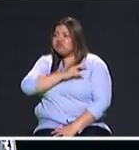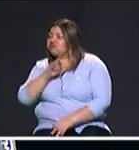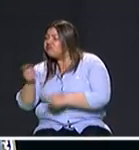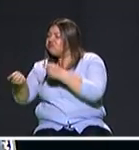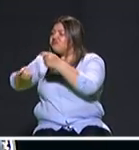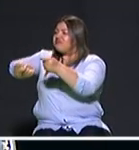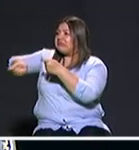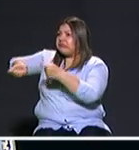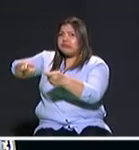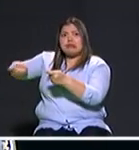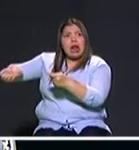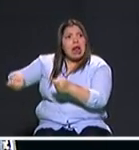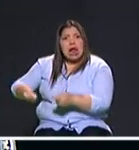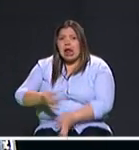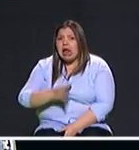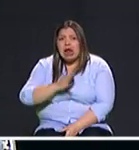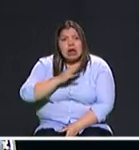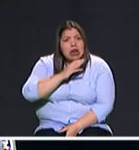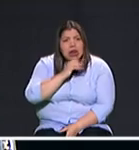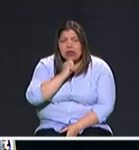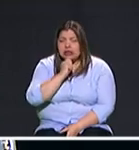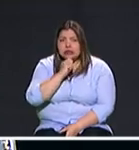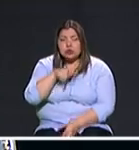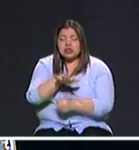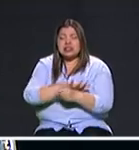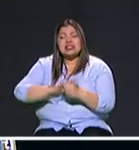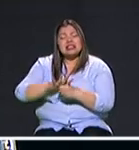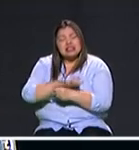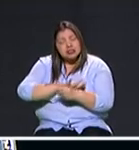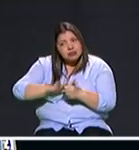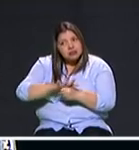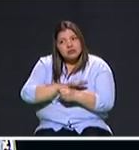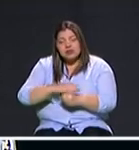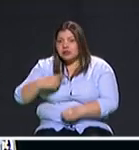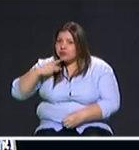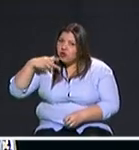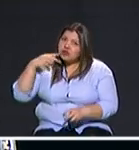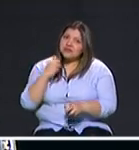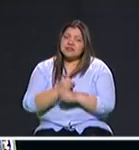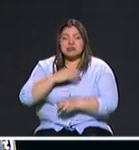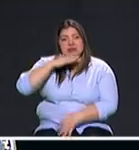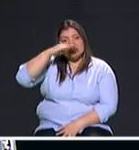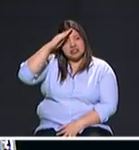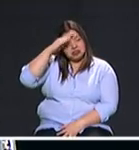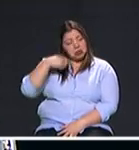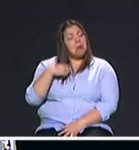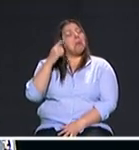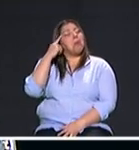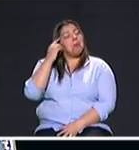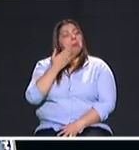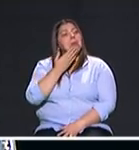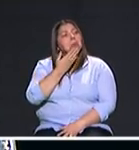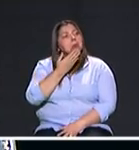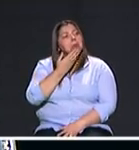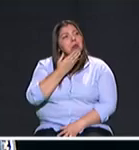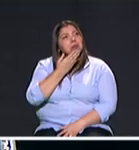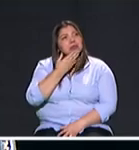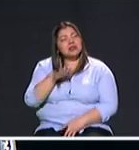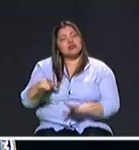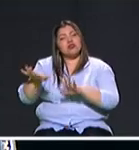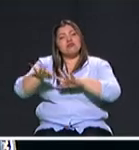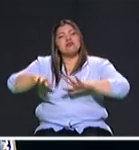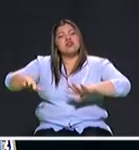obviamente que mejora la seguridad de la ciudad de medellín nosotros hemos pensado en construir una cárcel pero una cárcel agroindustrial